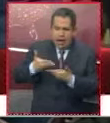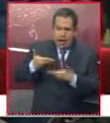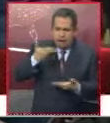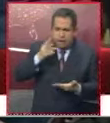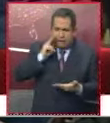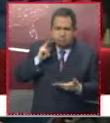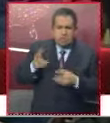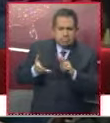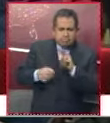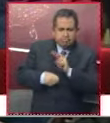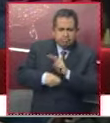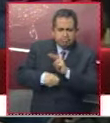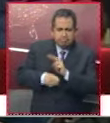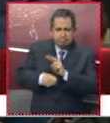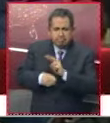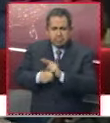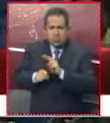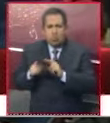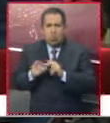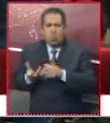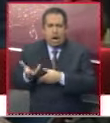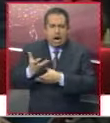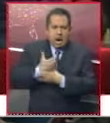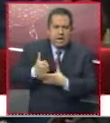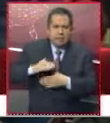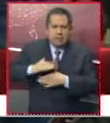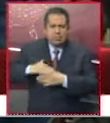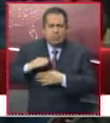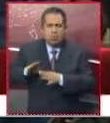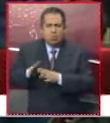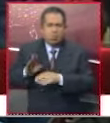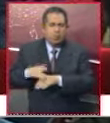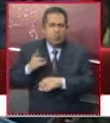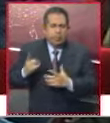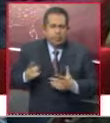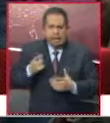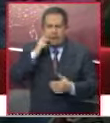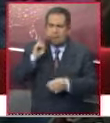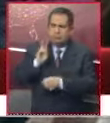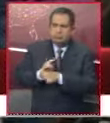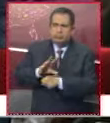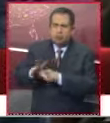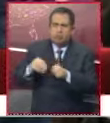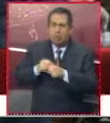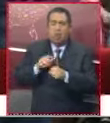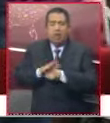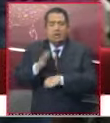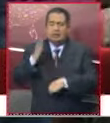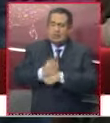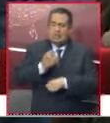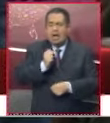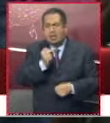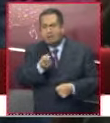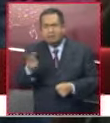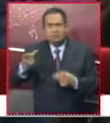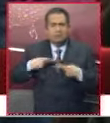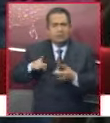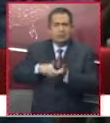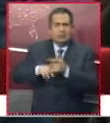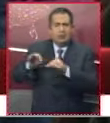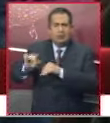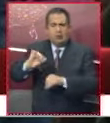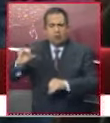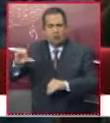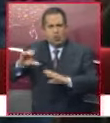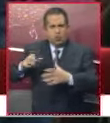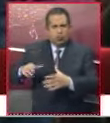el adecuado manejo y los usos de los recursos públicos, así como el de las sanciones a servidores públicos y los procedimientos